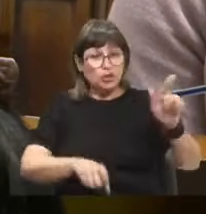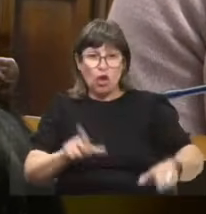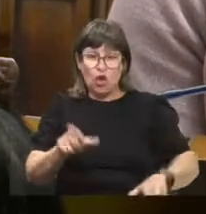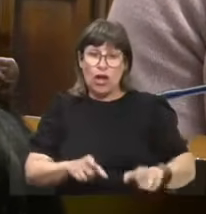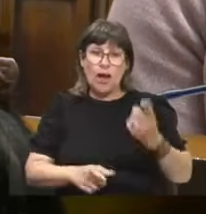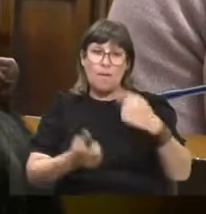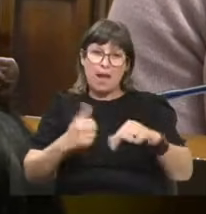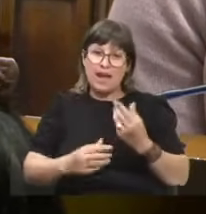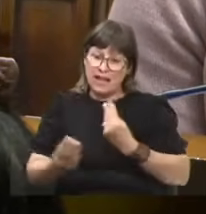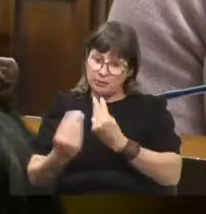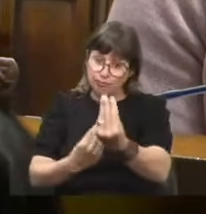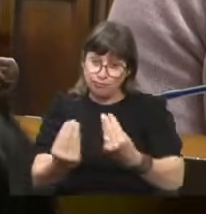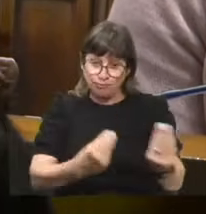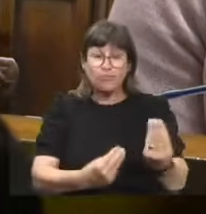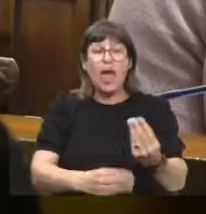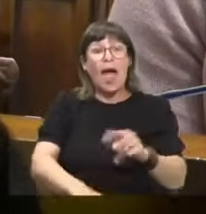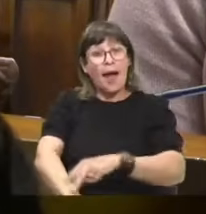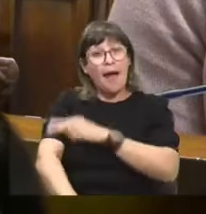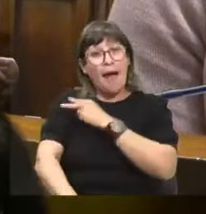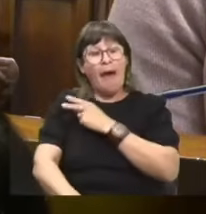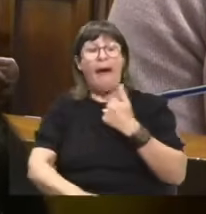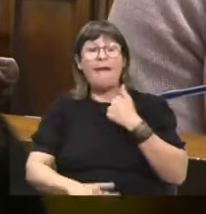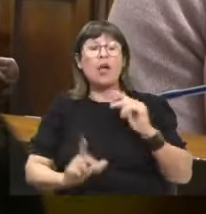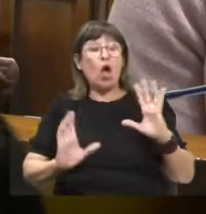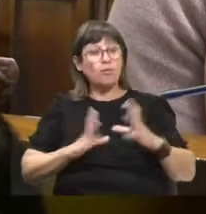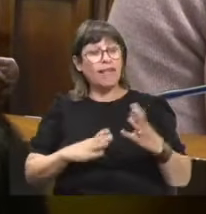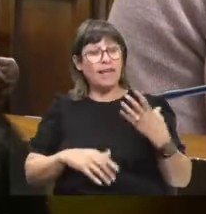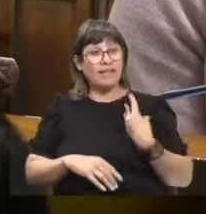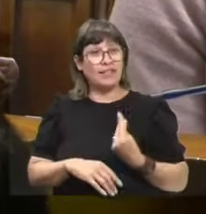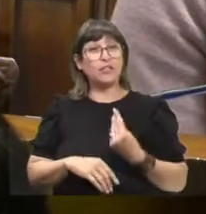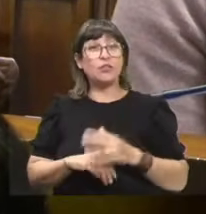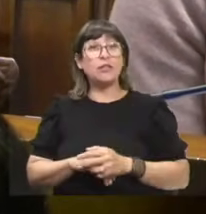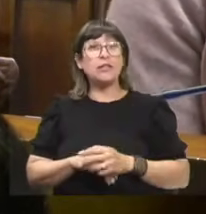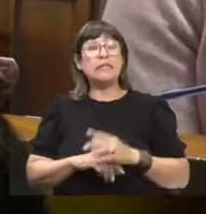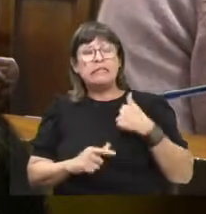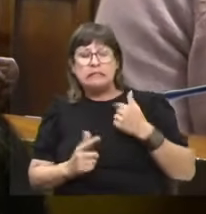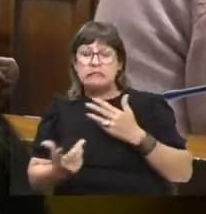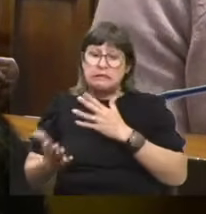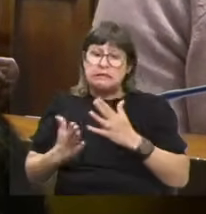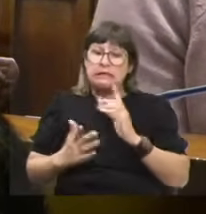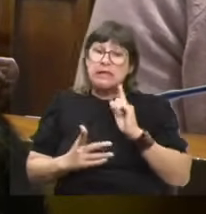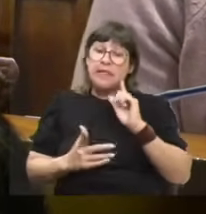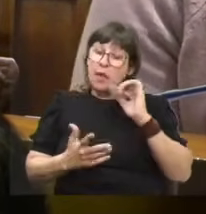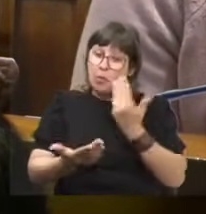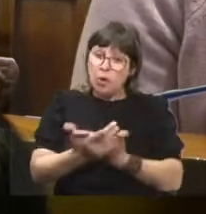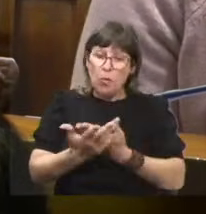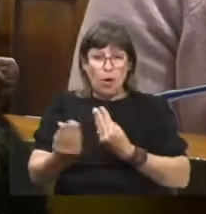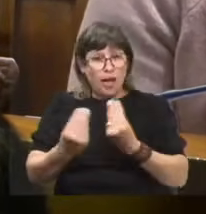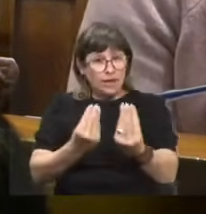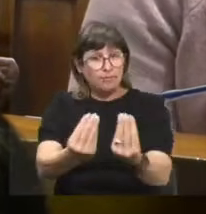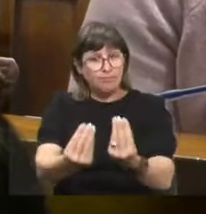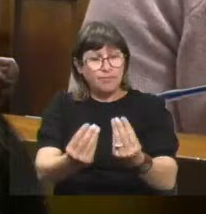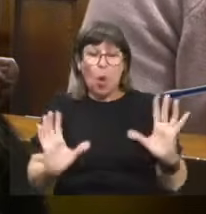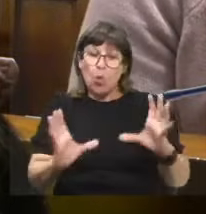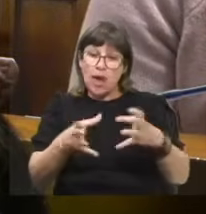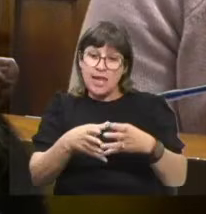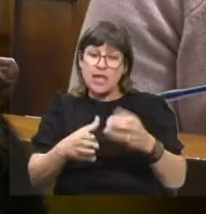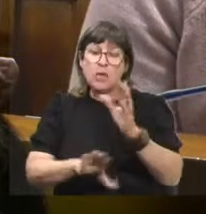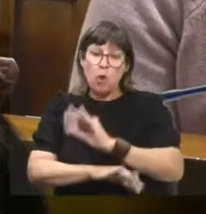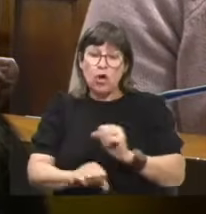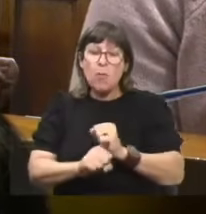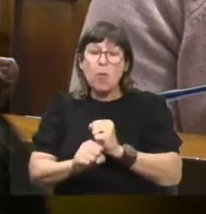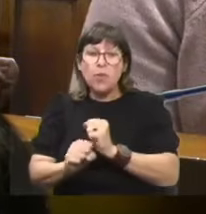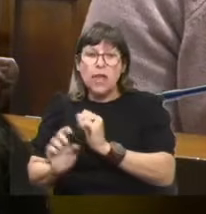que asumieran los cargos en el directorio, traté de proponer un equipo que pudiera